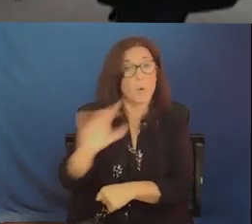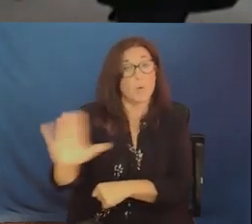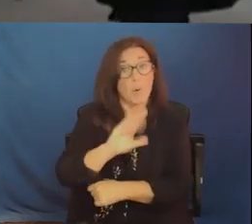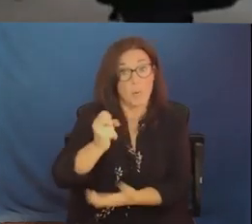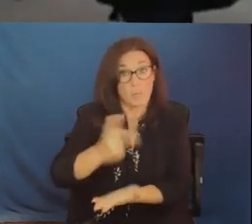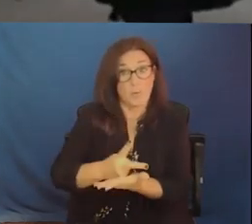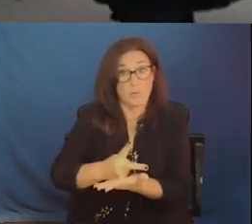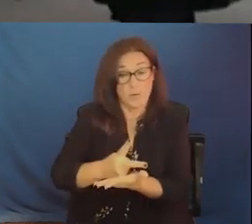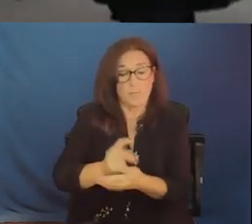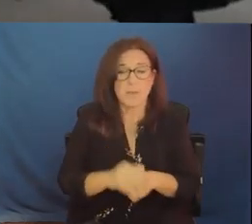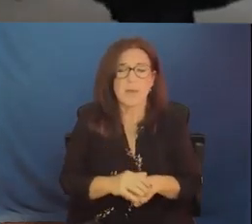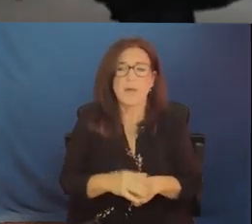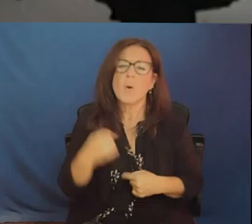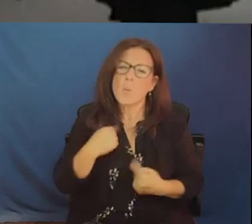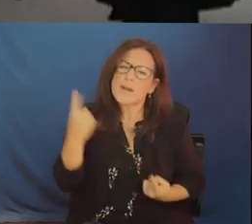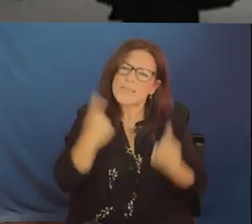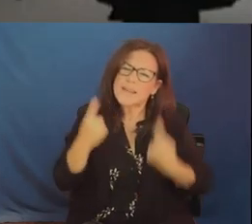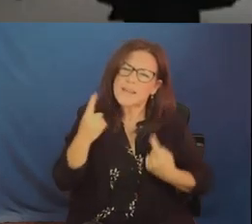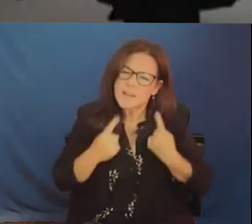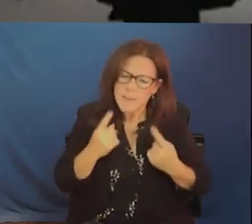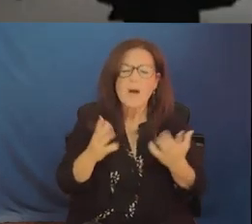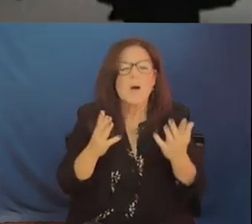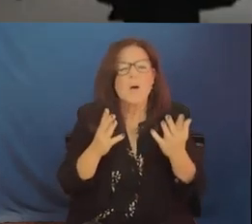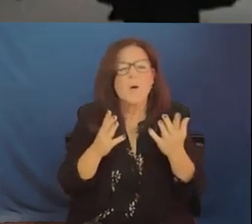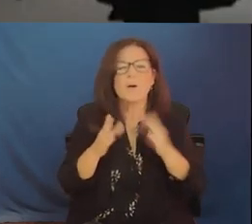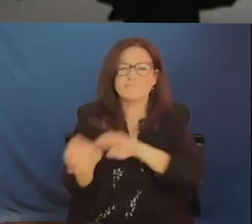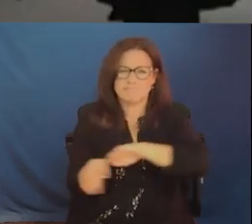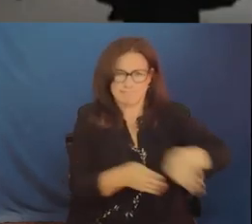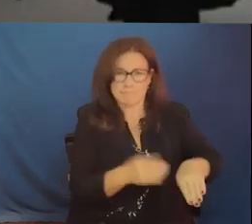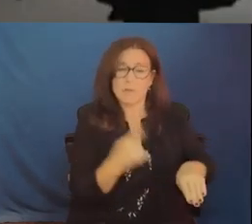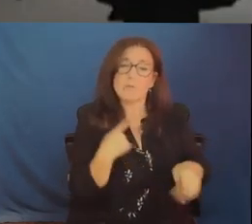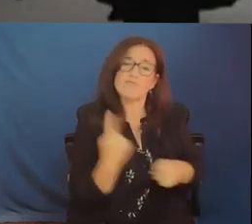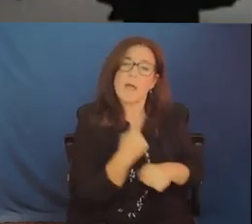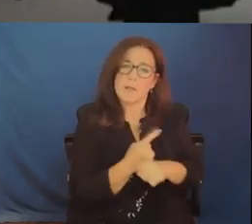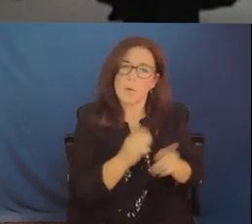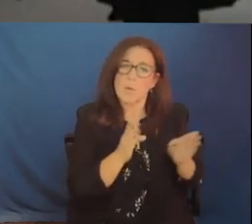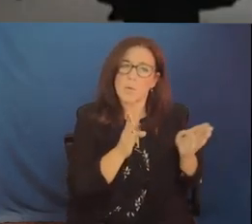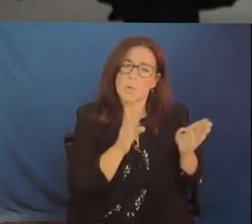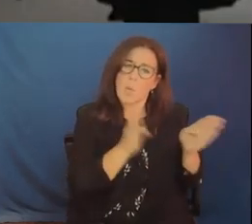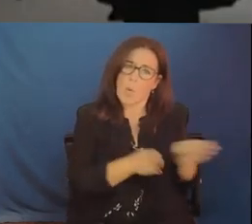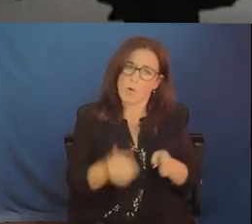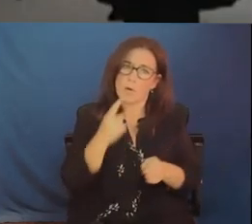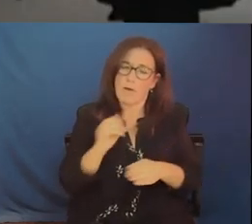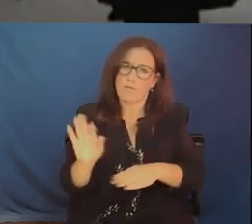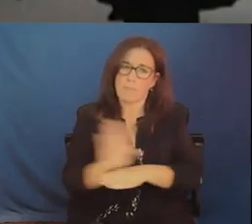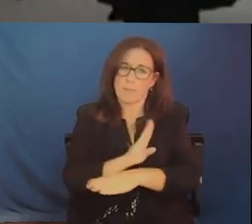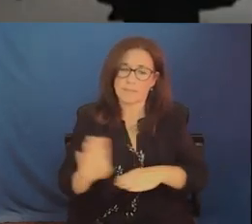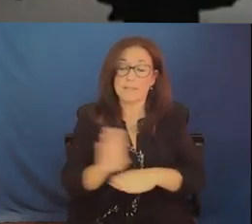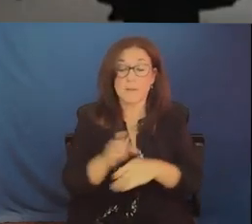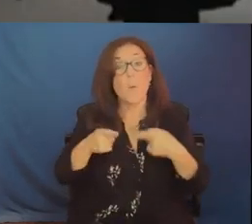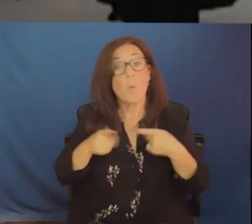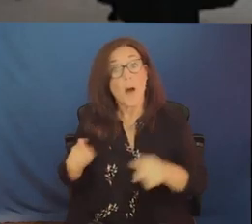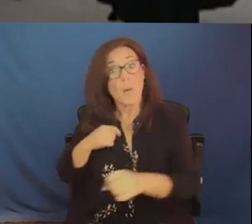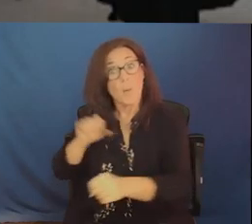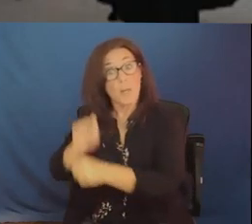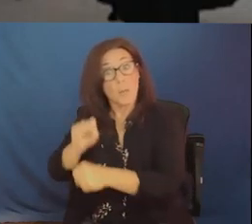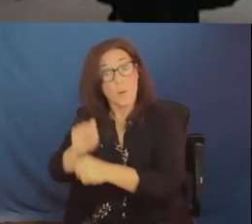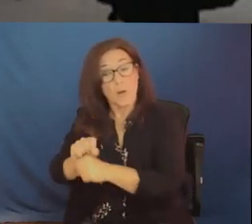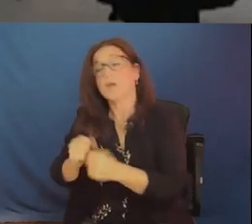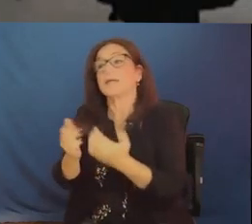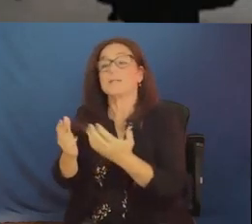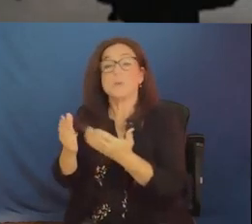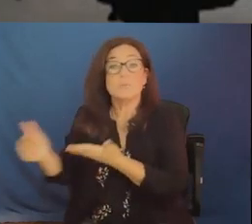les pedimos permitirnos que dejemos de lado nuestro orden de asuntos usuales mientras trabajamos con celeridad para hacer